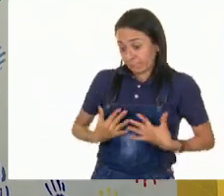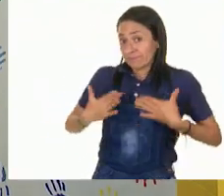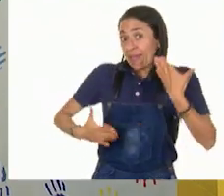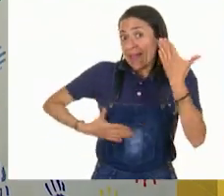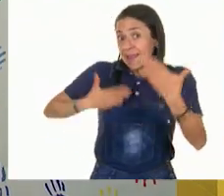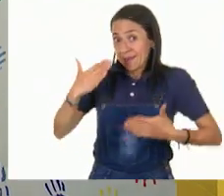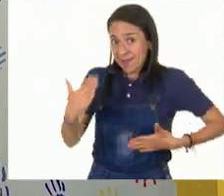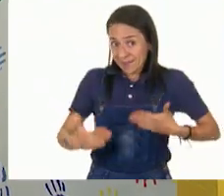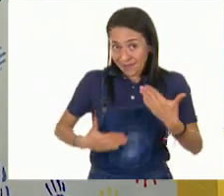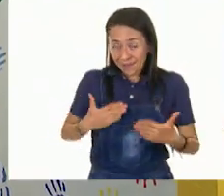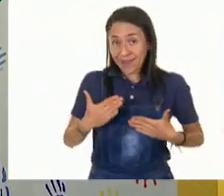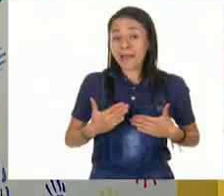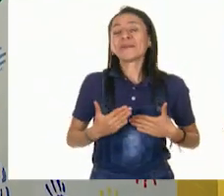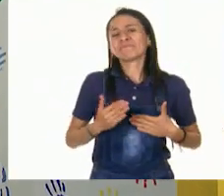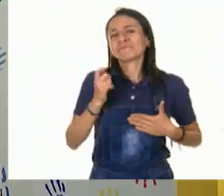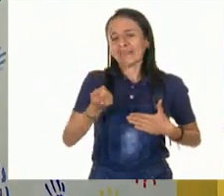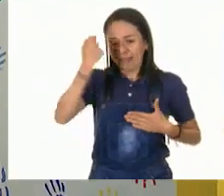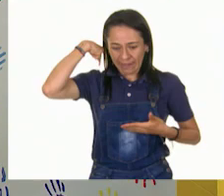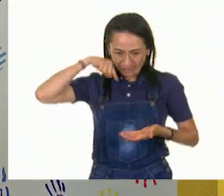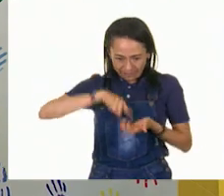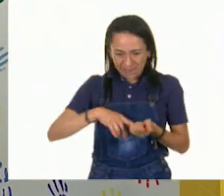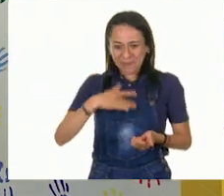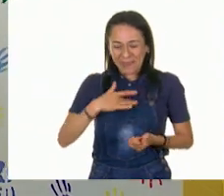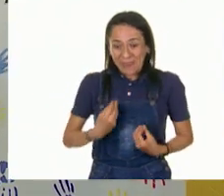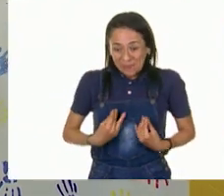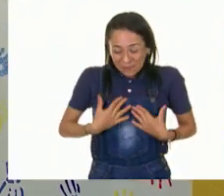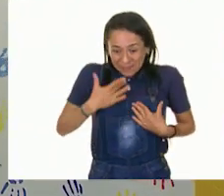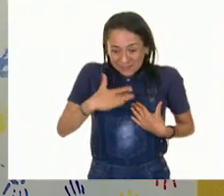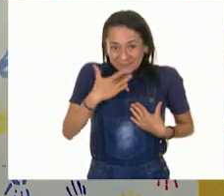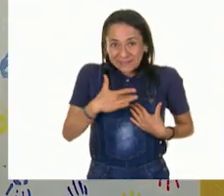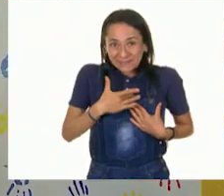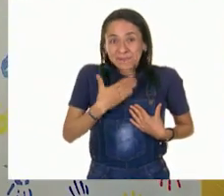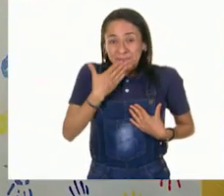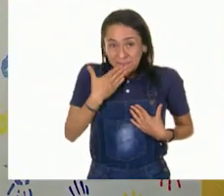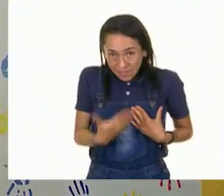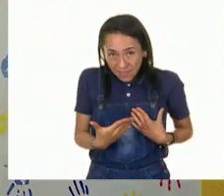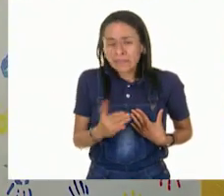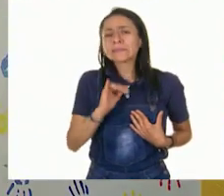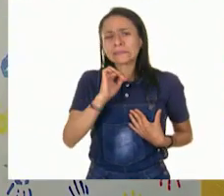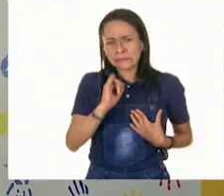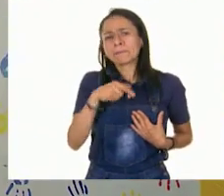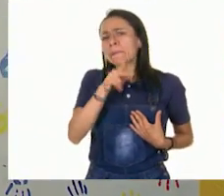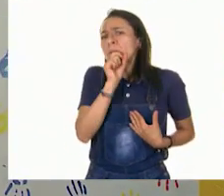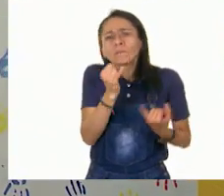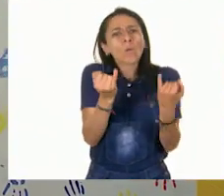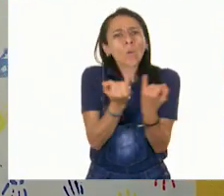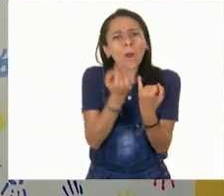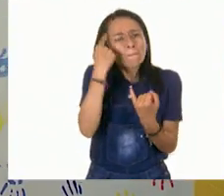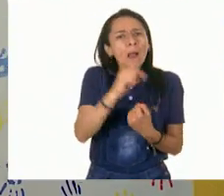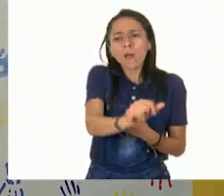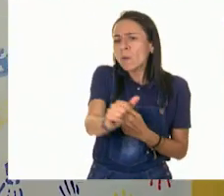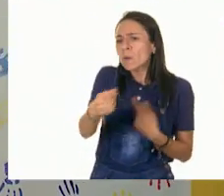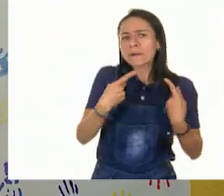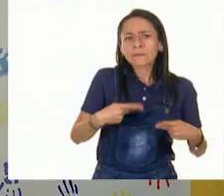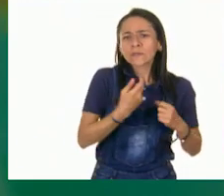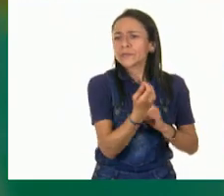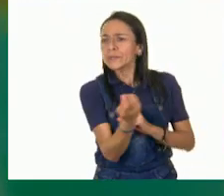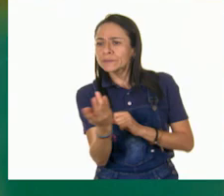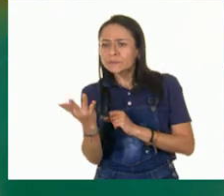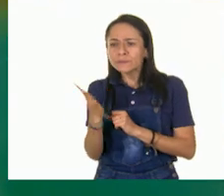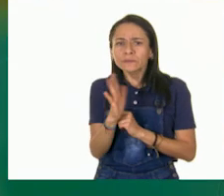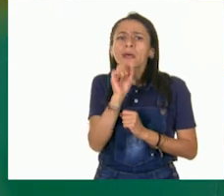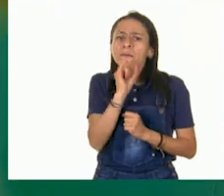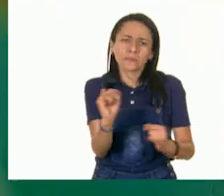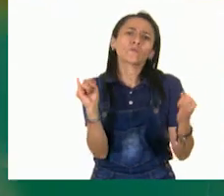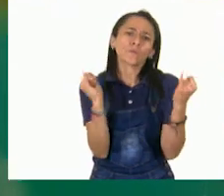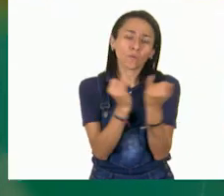está sintiendo esta emoción, sino también para todos aquellos que están a su alrededor. Claro, porque